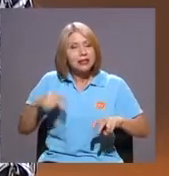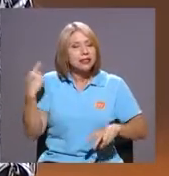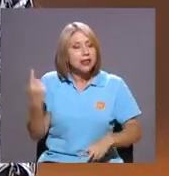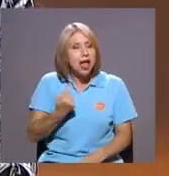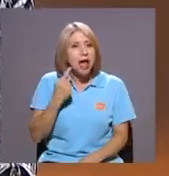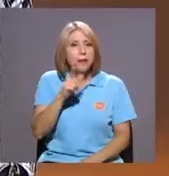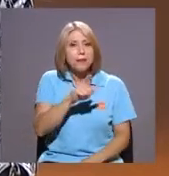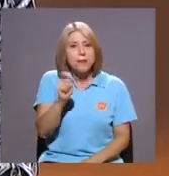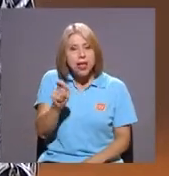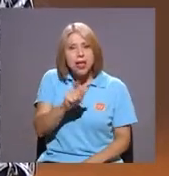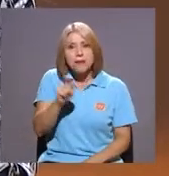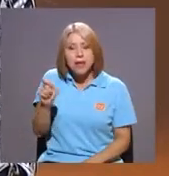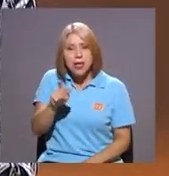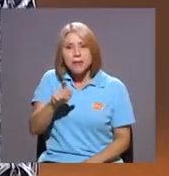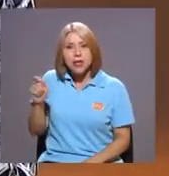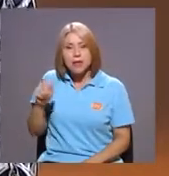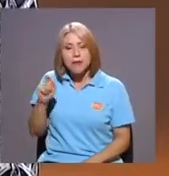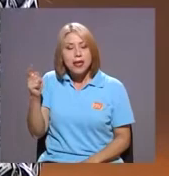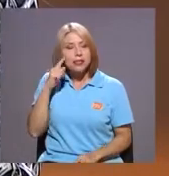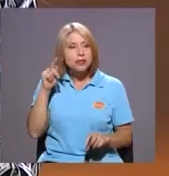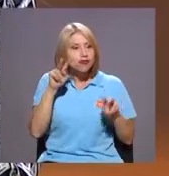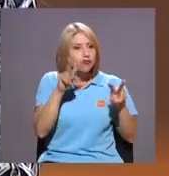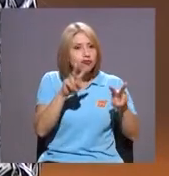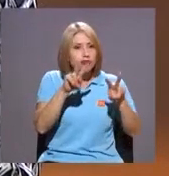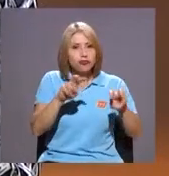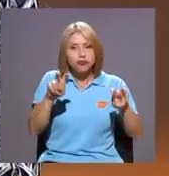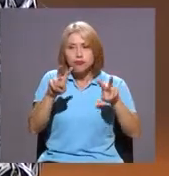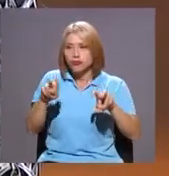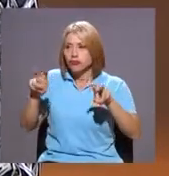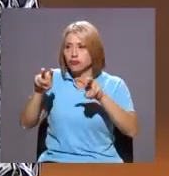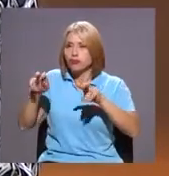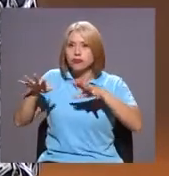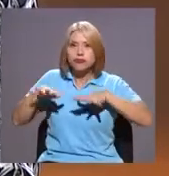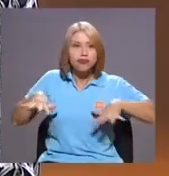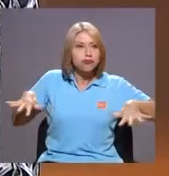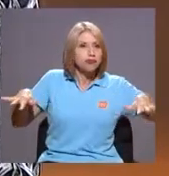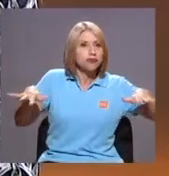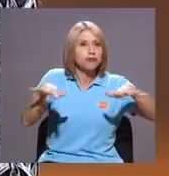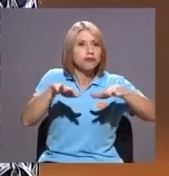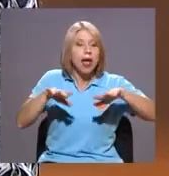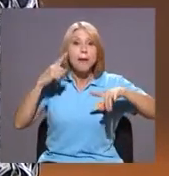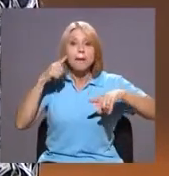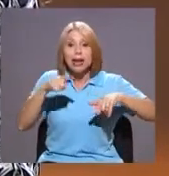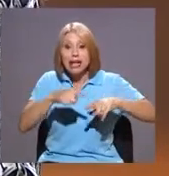todas las áreas a los alrededores y